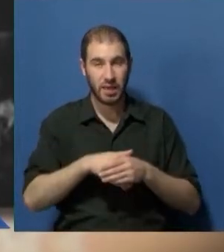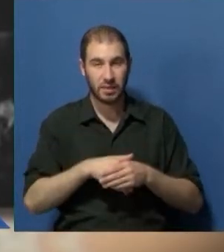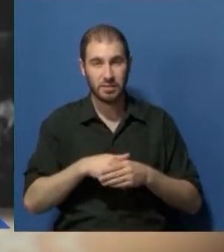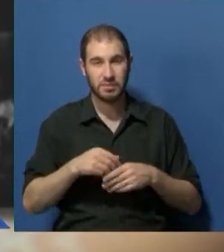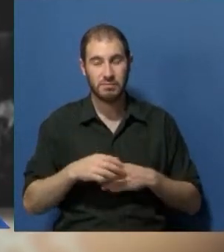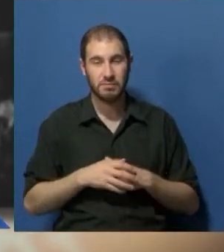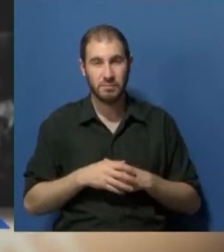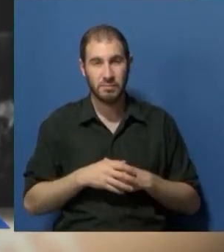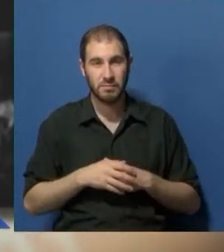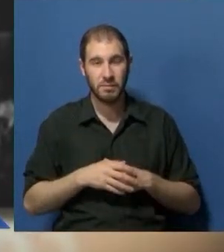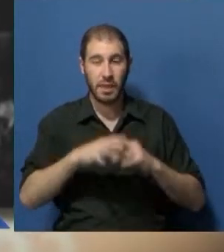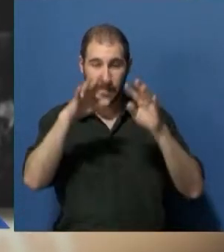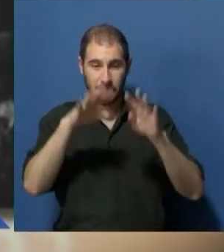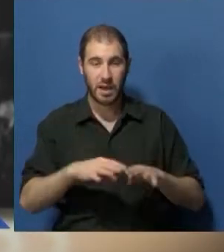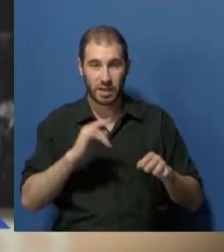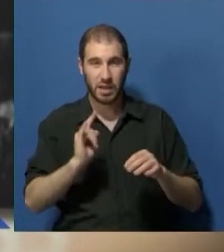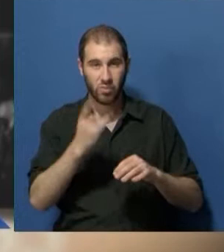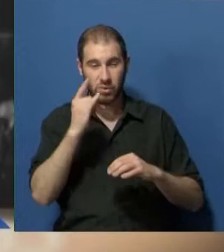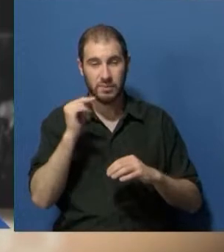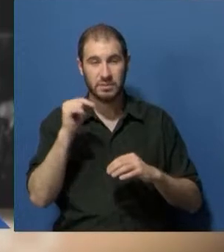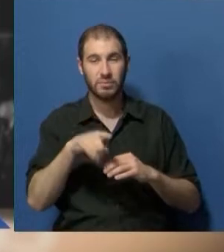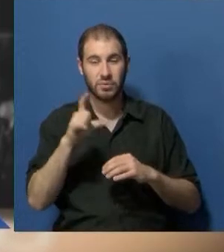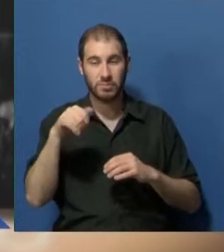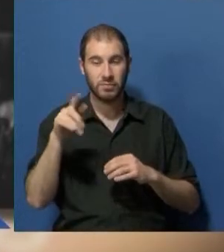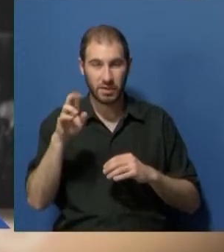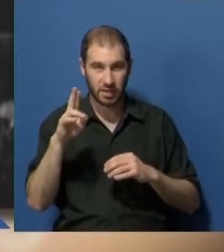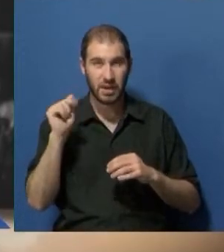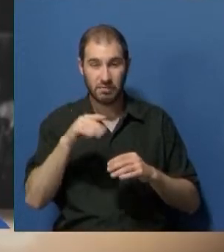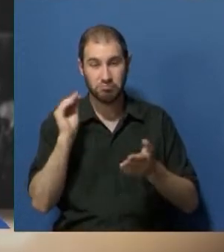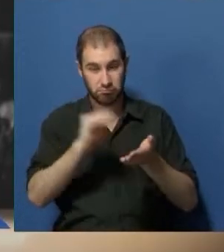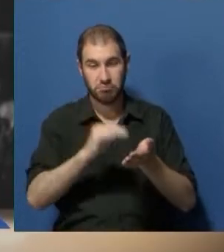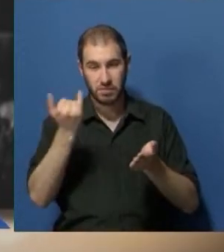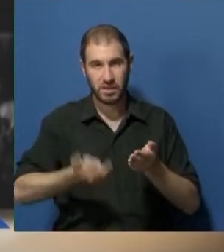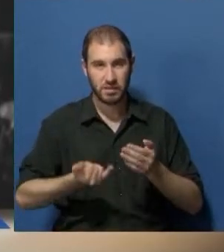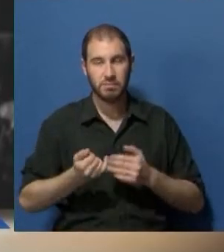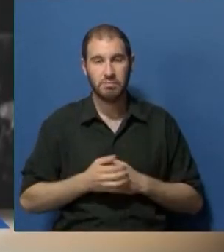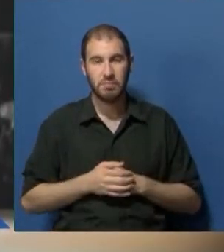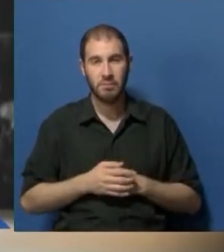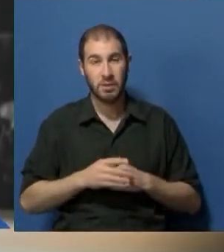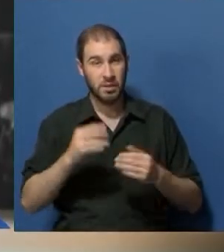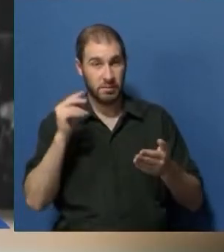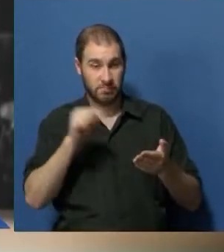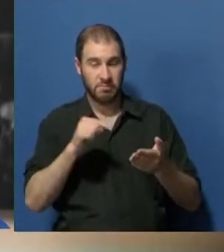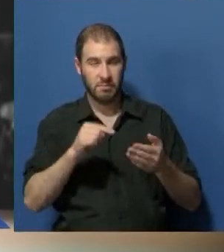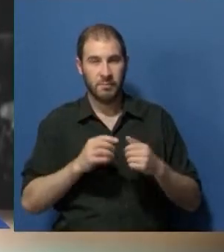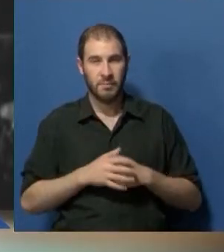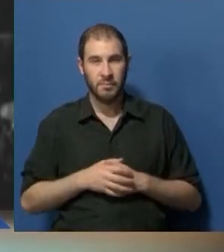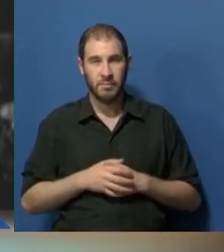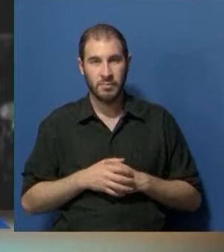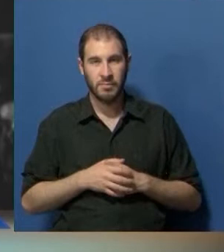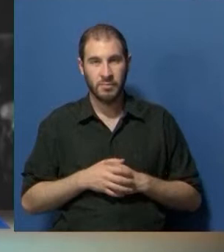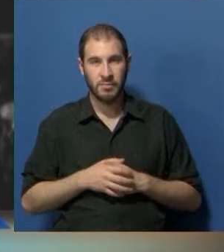nuestro sitio, que es universidad.com.ar, y allí